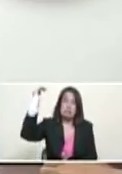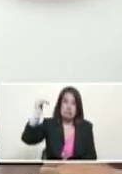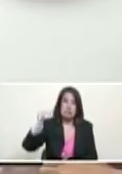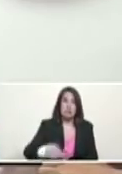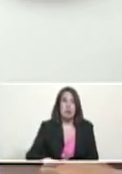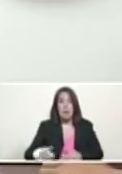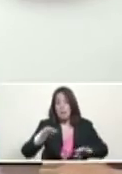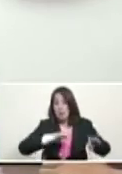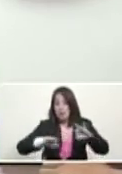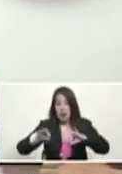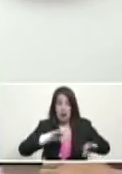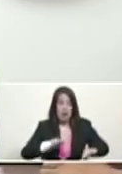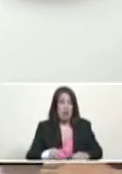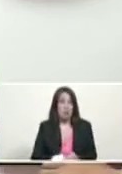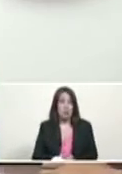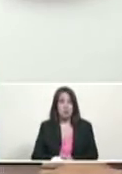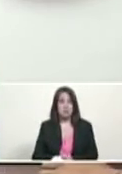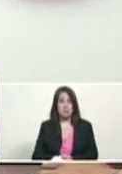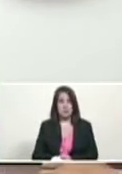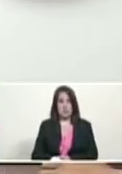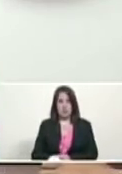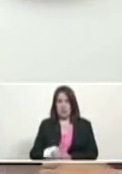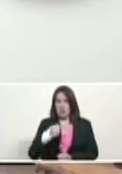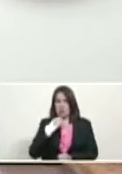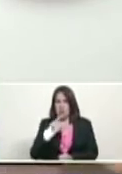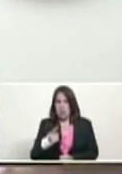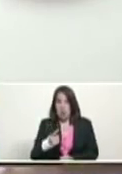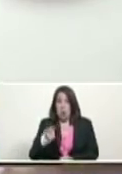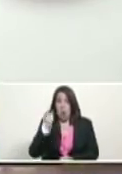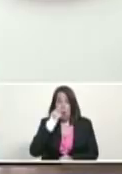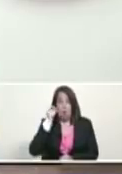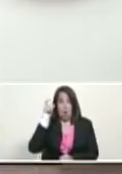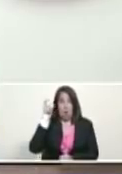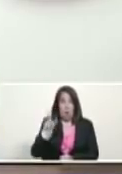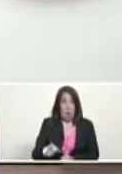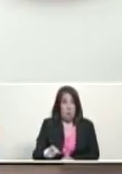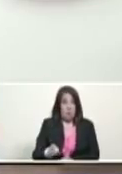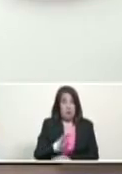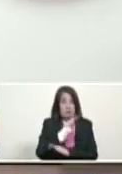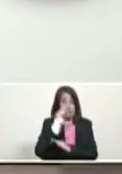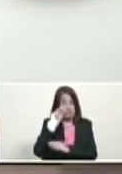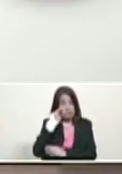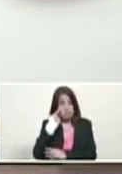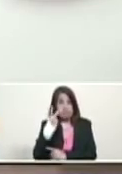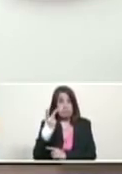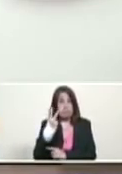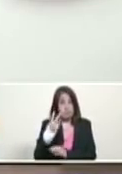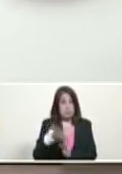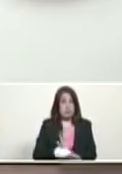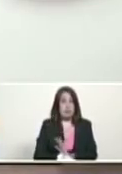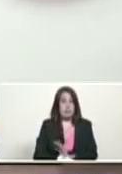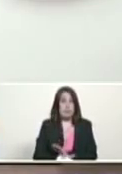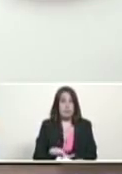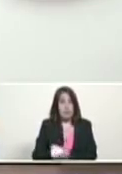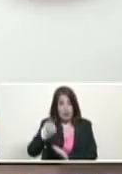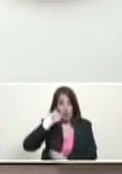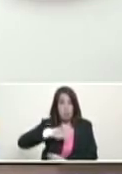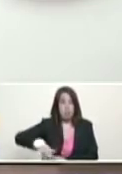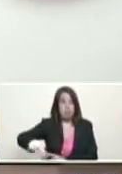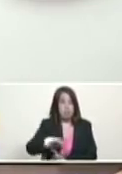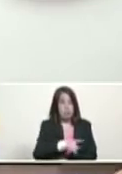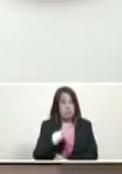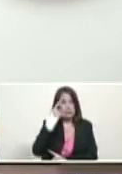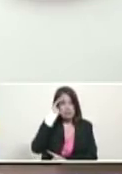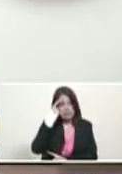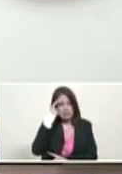Preparado, pues. ¿Cómo es que dicen? Hombre prevenido vale por dos. Pueblo prevenido vale por dos, por tres,